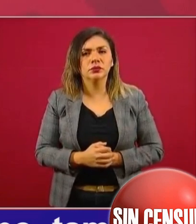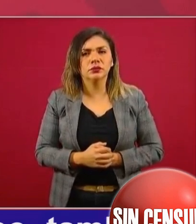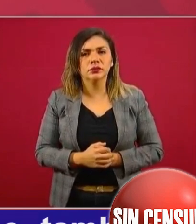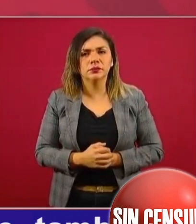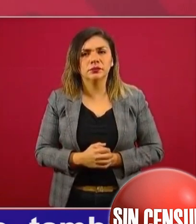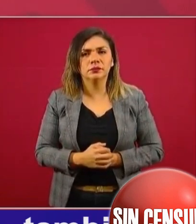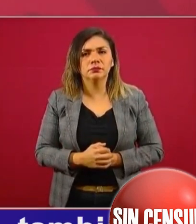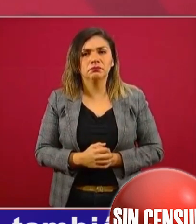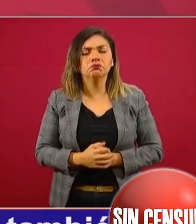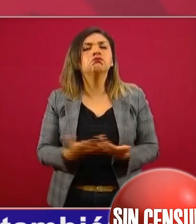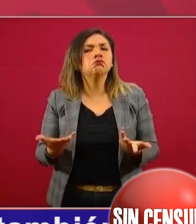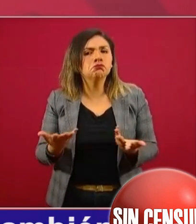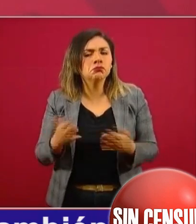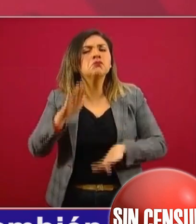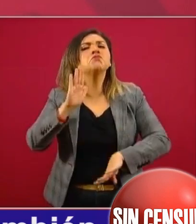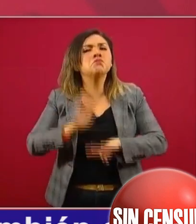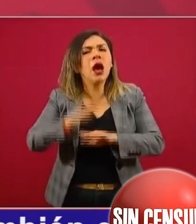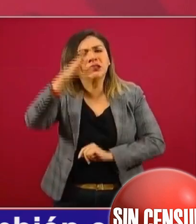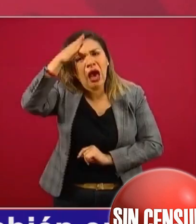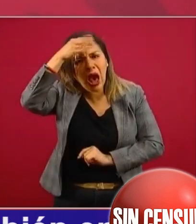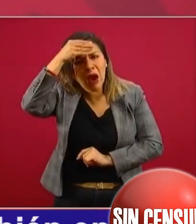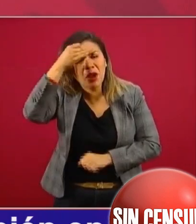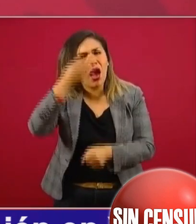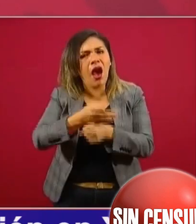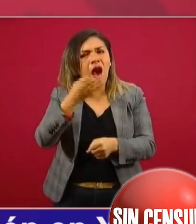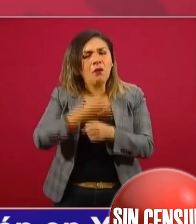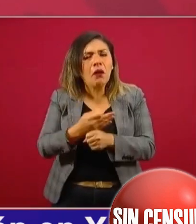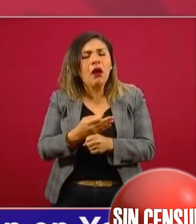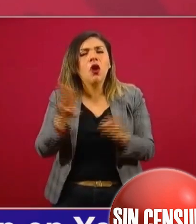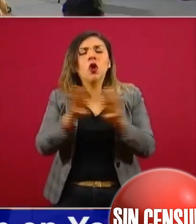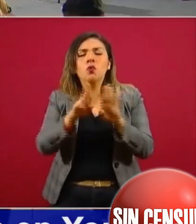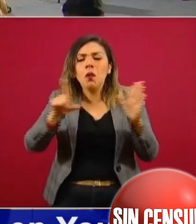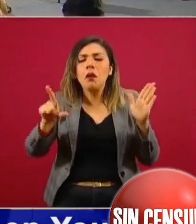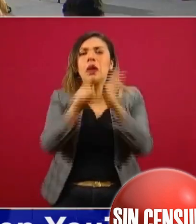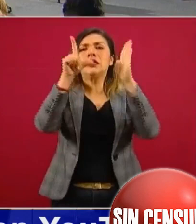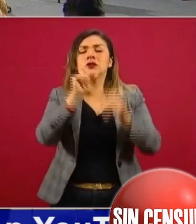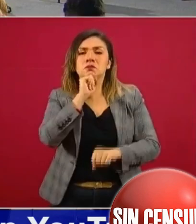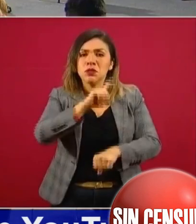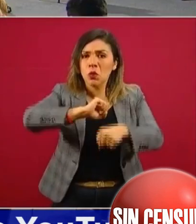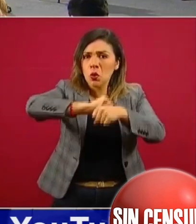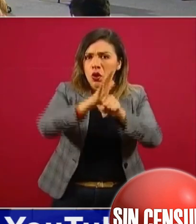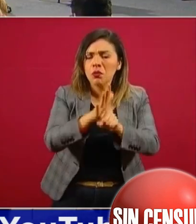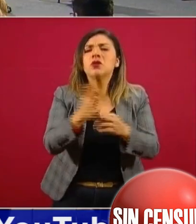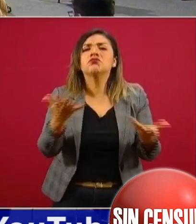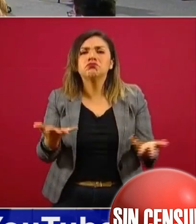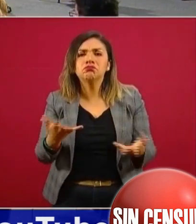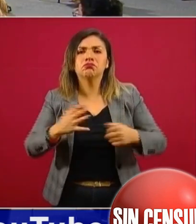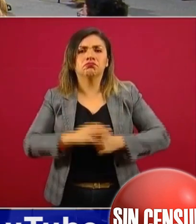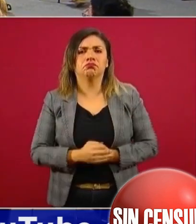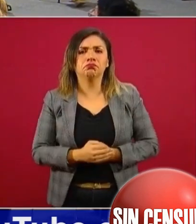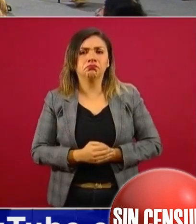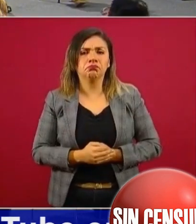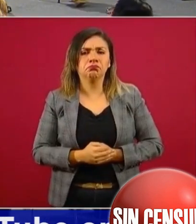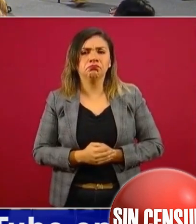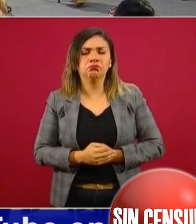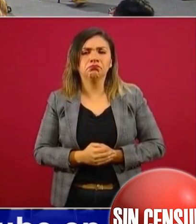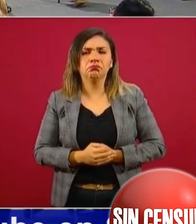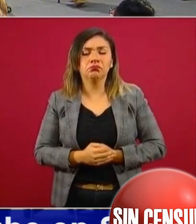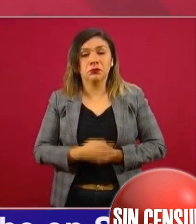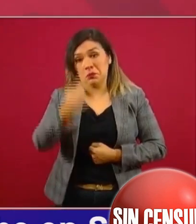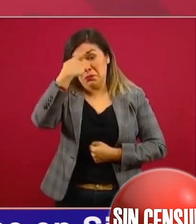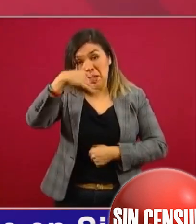¿Qué otras enseñanzas nos está dejando lo del coronavirus? En el terreno